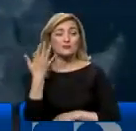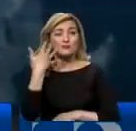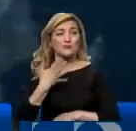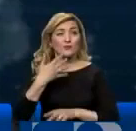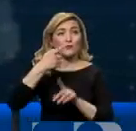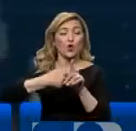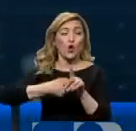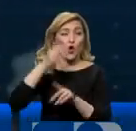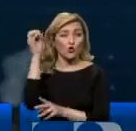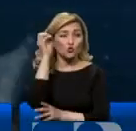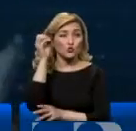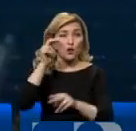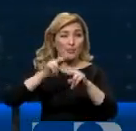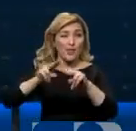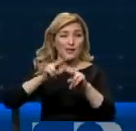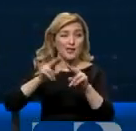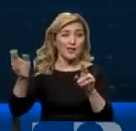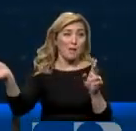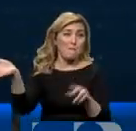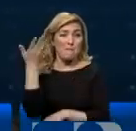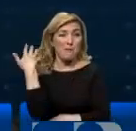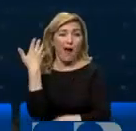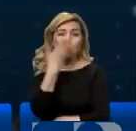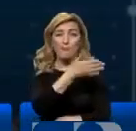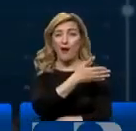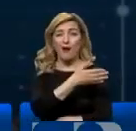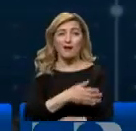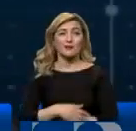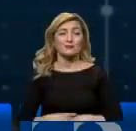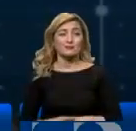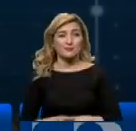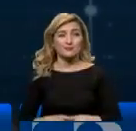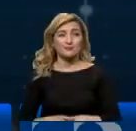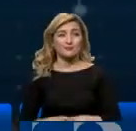de octubre, cuando un taxista bofeteó a un agente de la ATM.